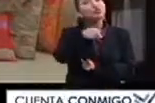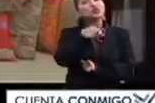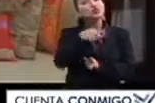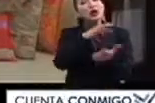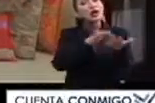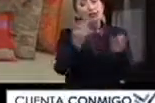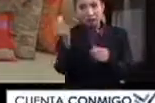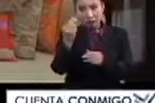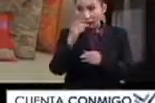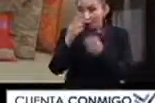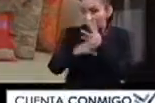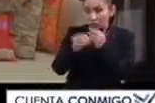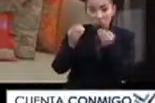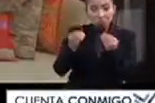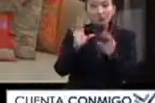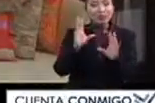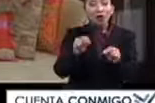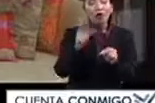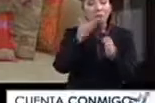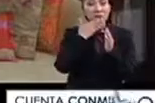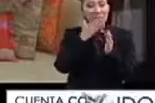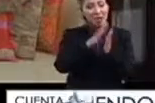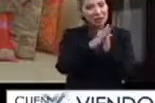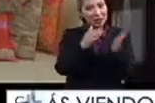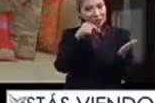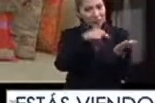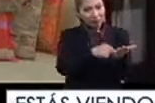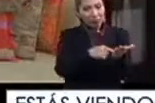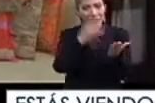no se necesitan muchas cosas. Un buen libro a la